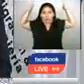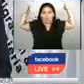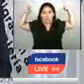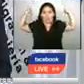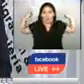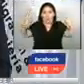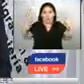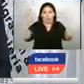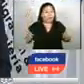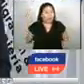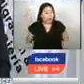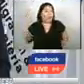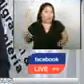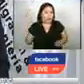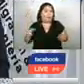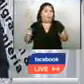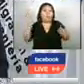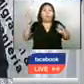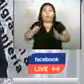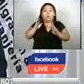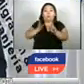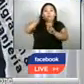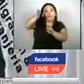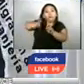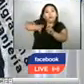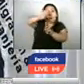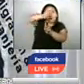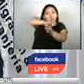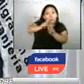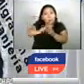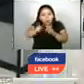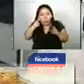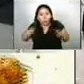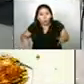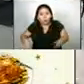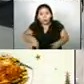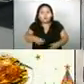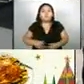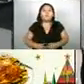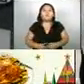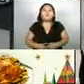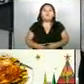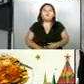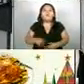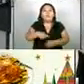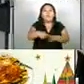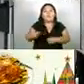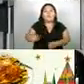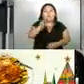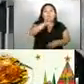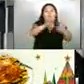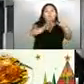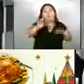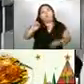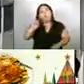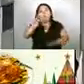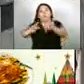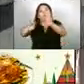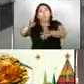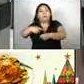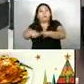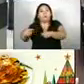facilita a nosotros la verificación de cada uno de los equipajes de manos. El 27 y 28 de diciembre los trámites